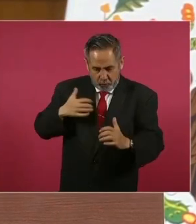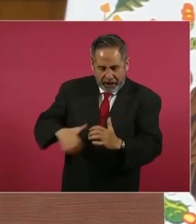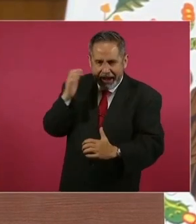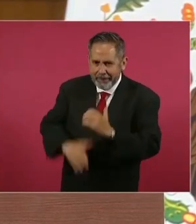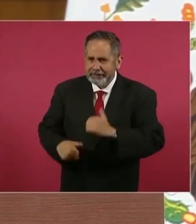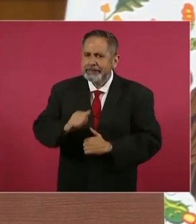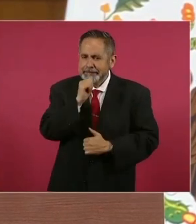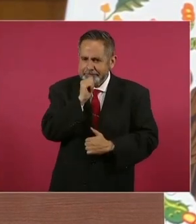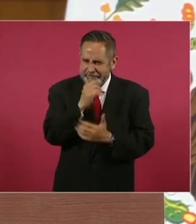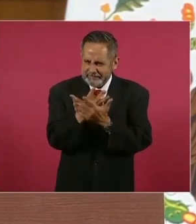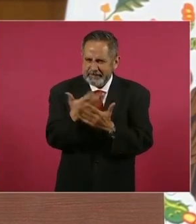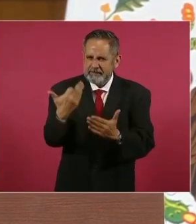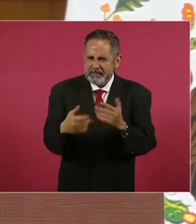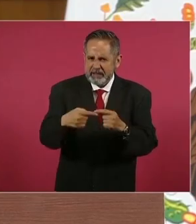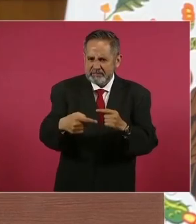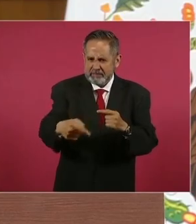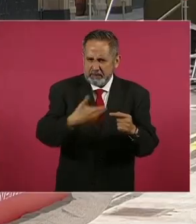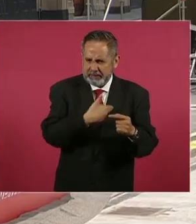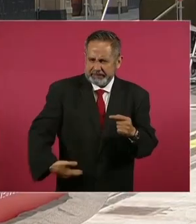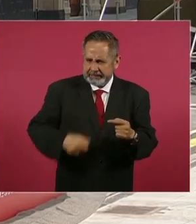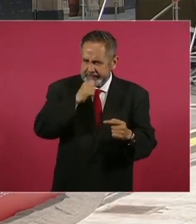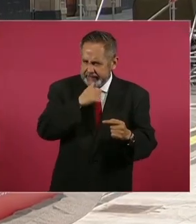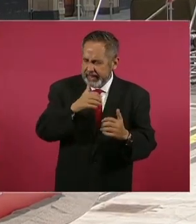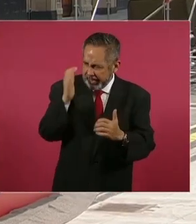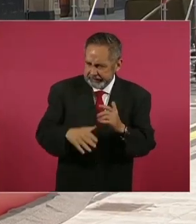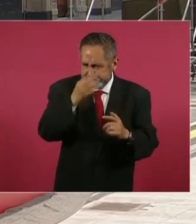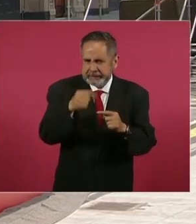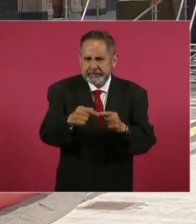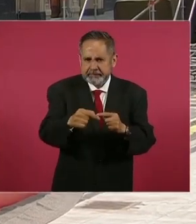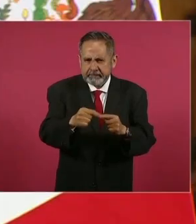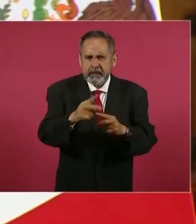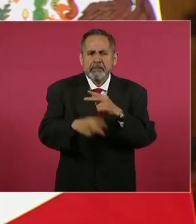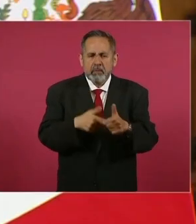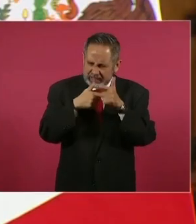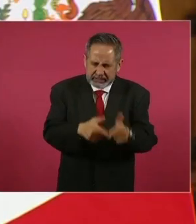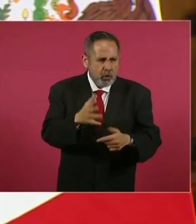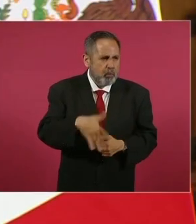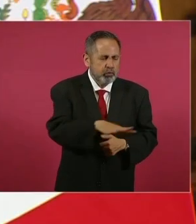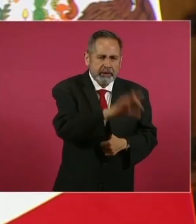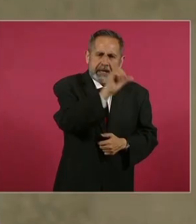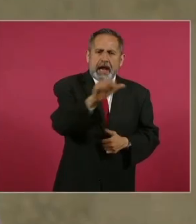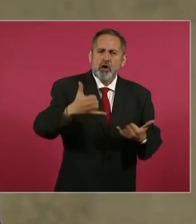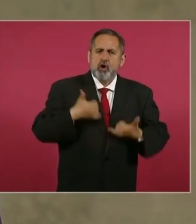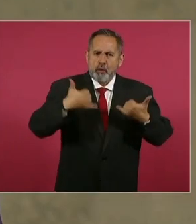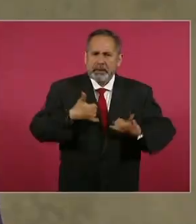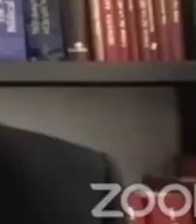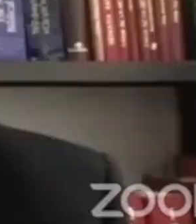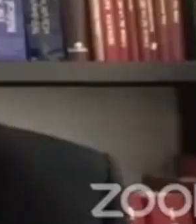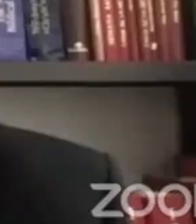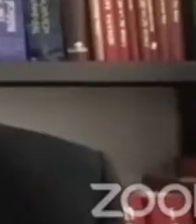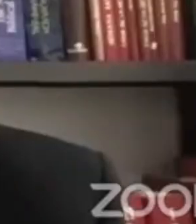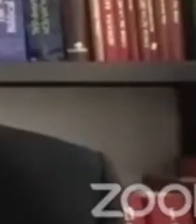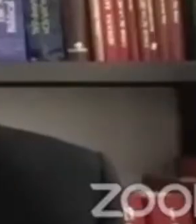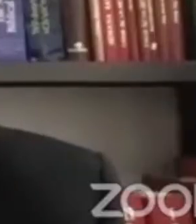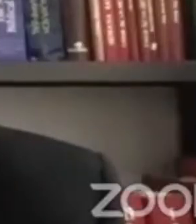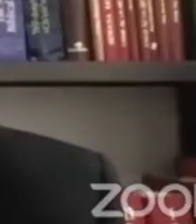en mi mandato como presidente y vamos a seguirlo buscando a los jóvenes todo lo